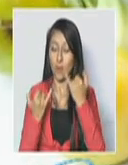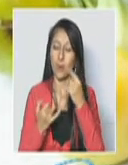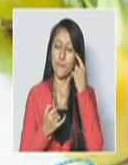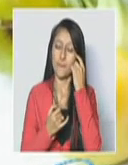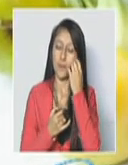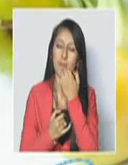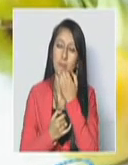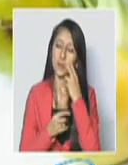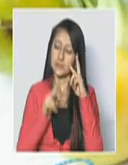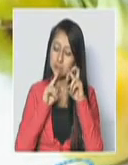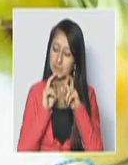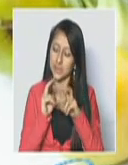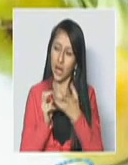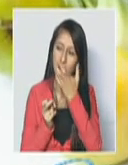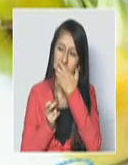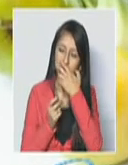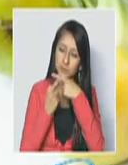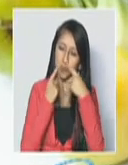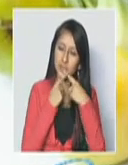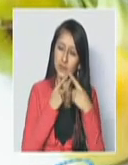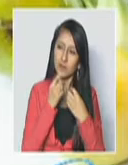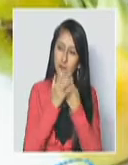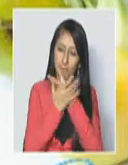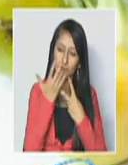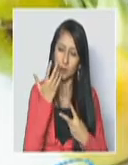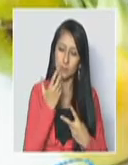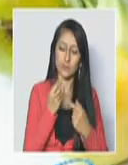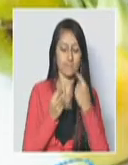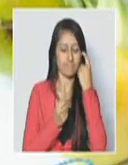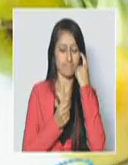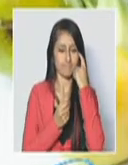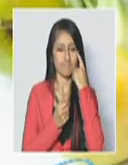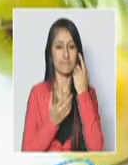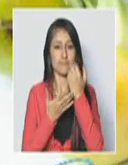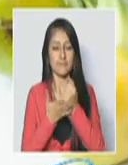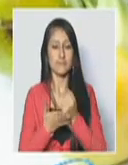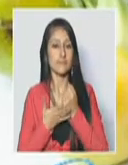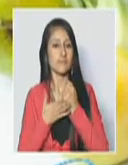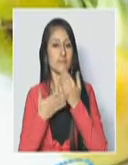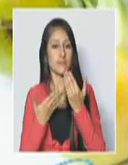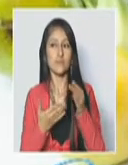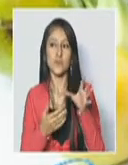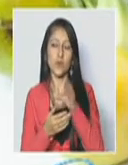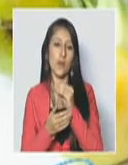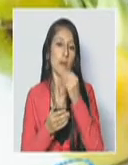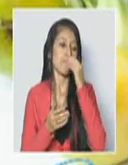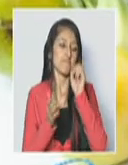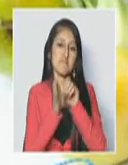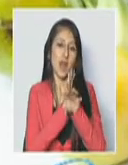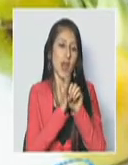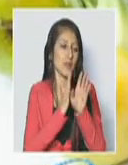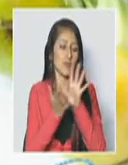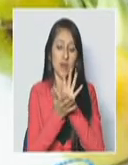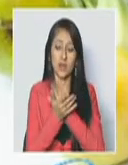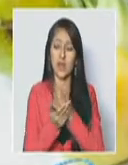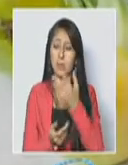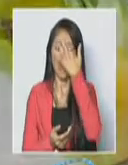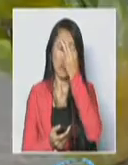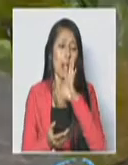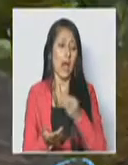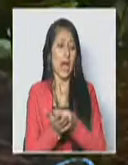a analizar el tema de la fruta terapia las frutas mejores son las que estén más baratas en el mercado